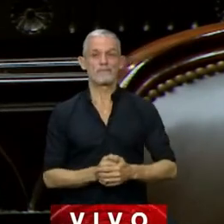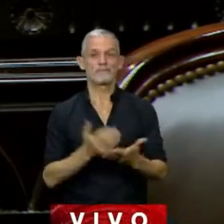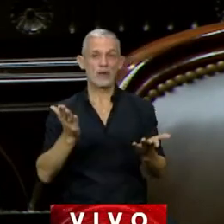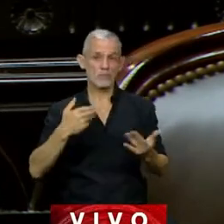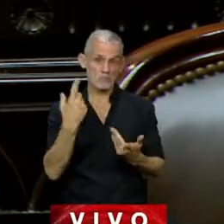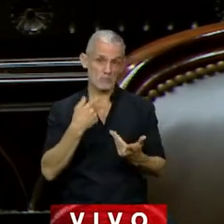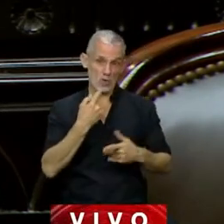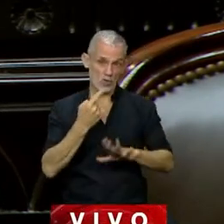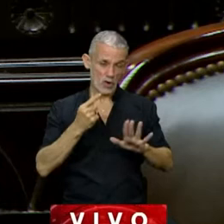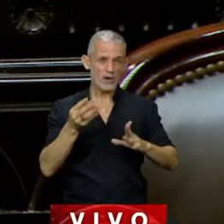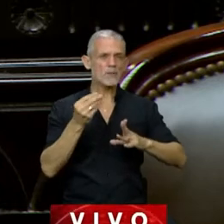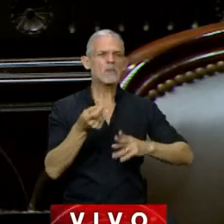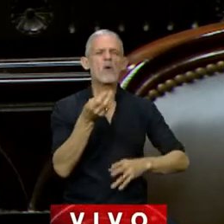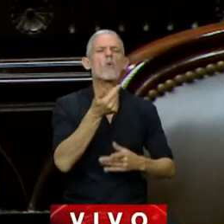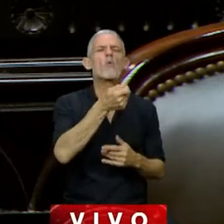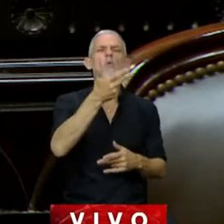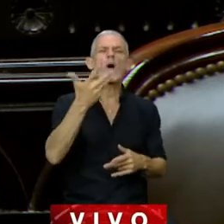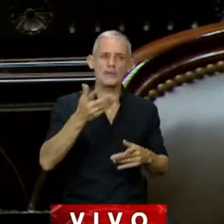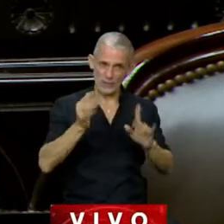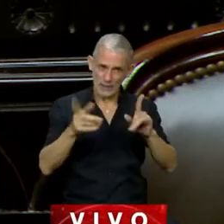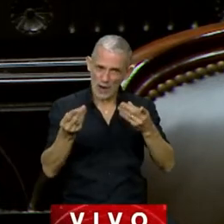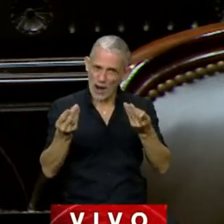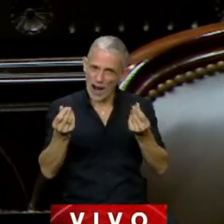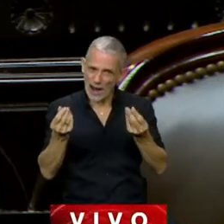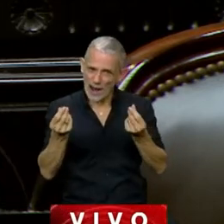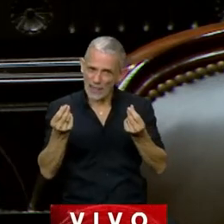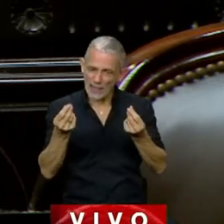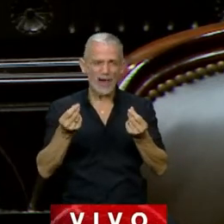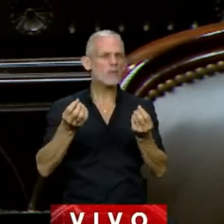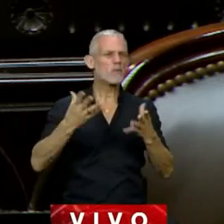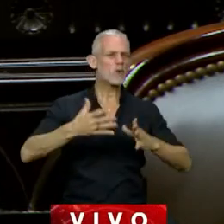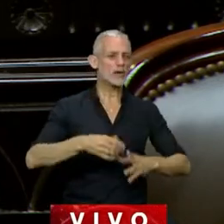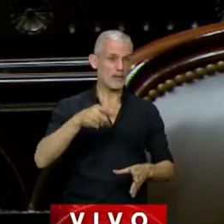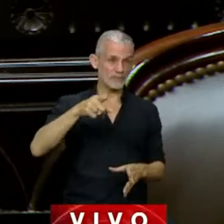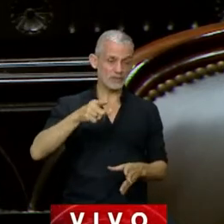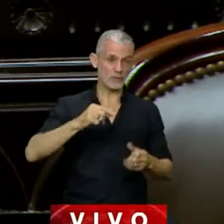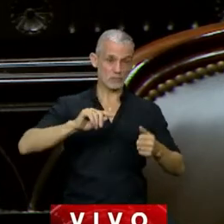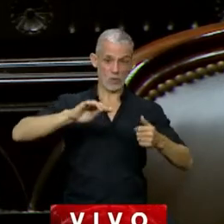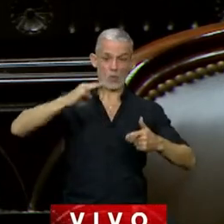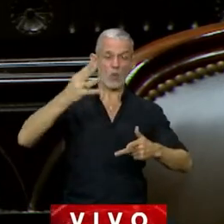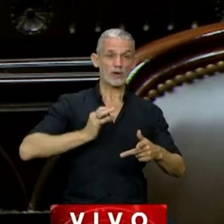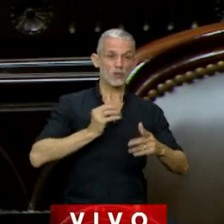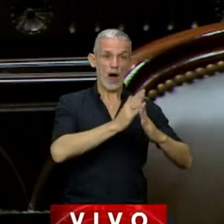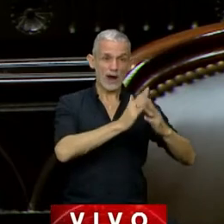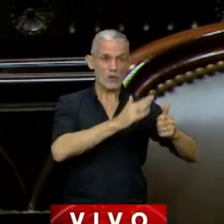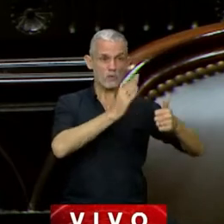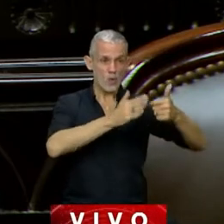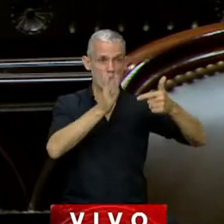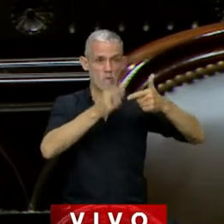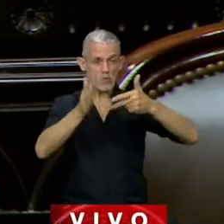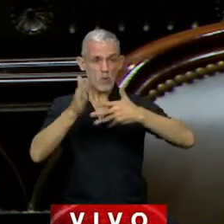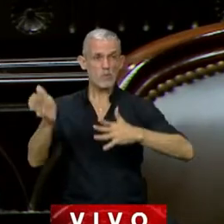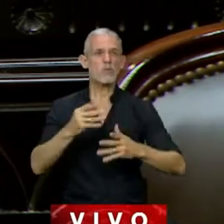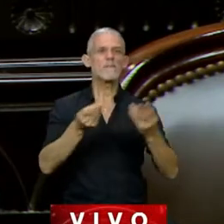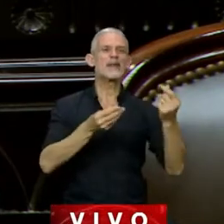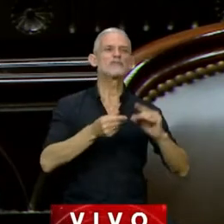digo no solo cuantitativo, sino cualitativo? Porque es el cuarto año consecutivo en el